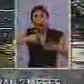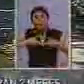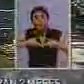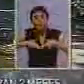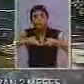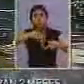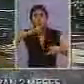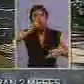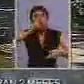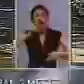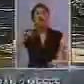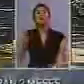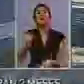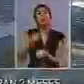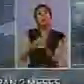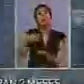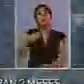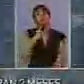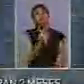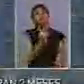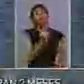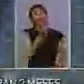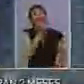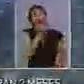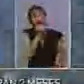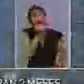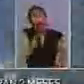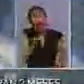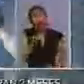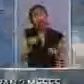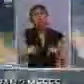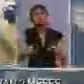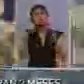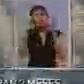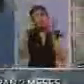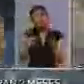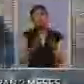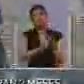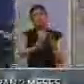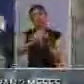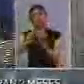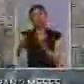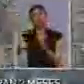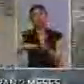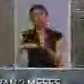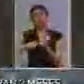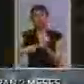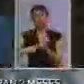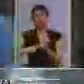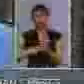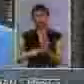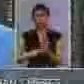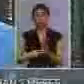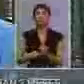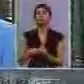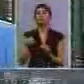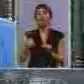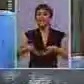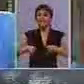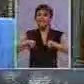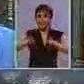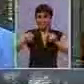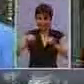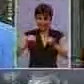eso el edil de Maipú reconoció el error y señaló que ya se están tomando las medidas para solucionar el problema. Lo que tiene que ver con esta calle,